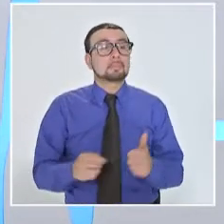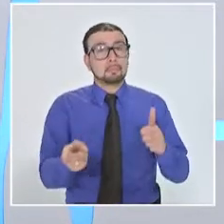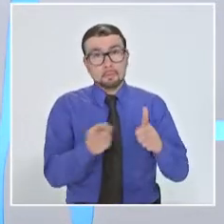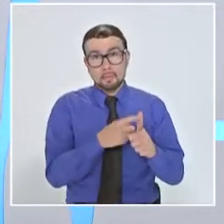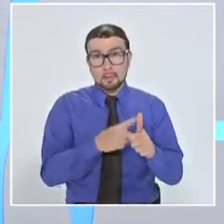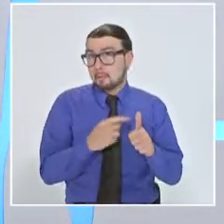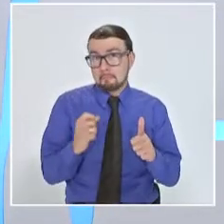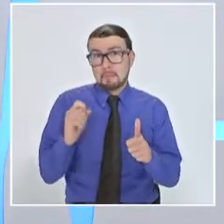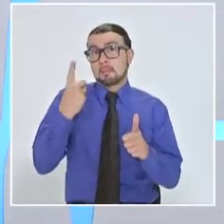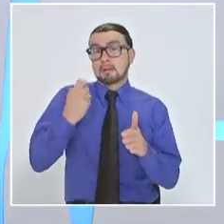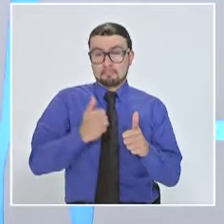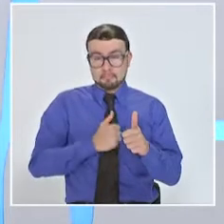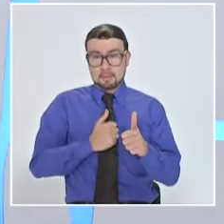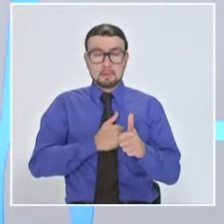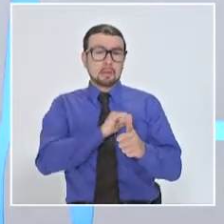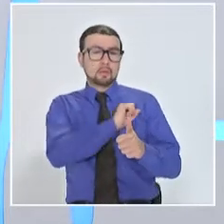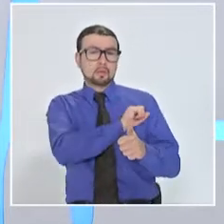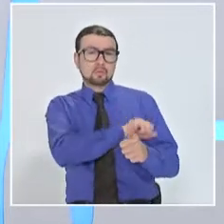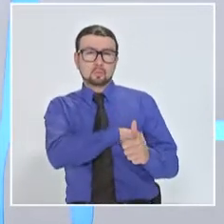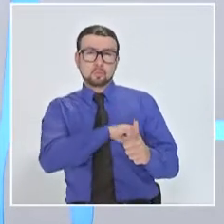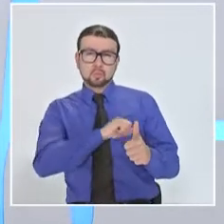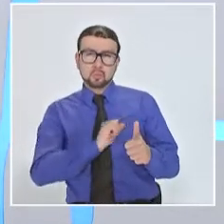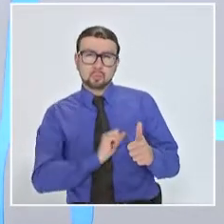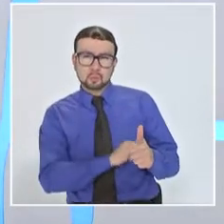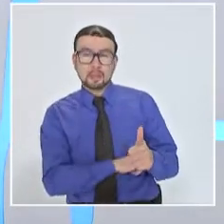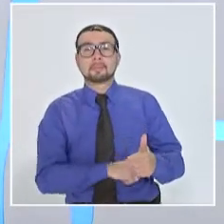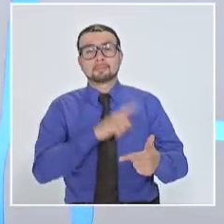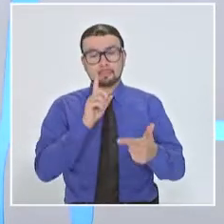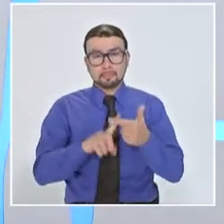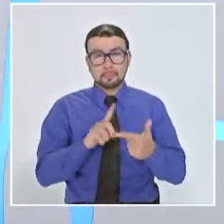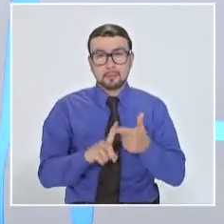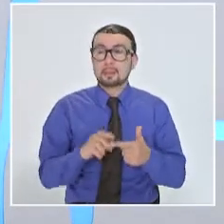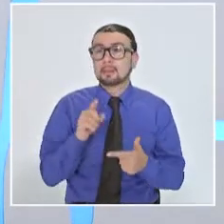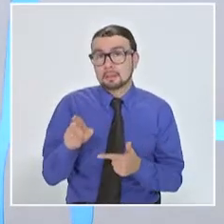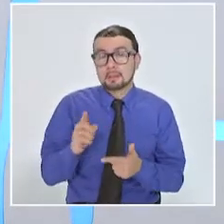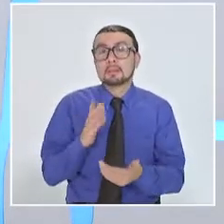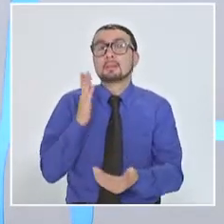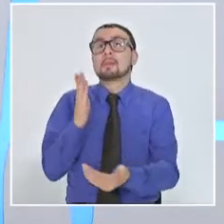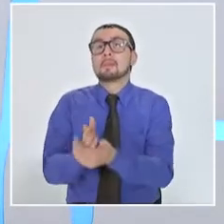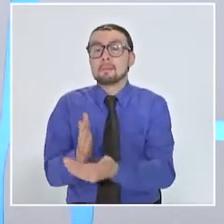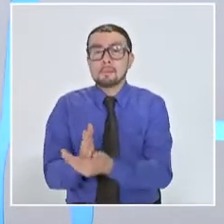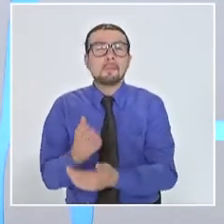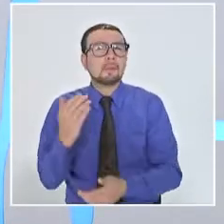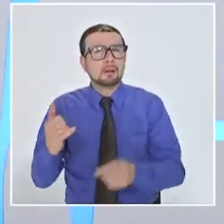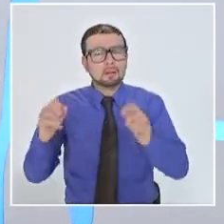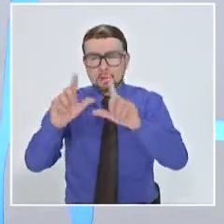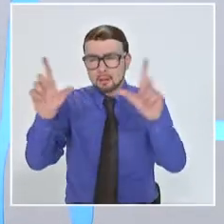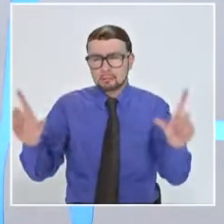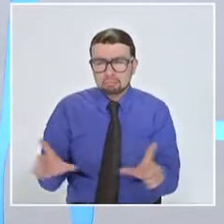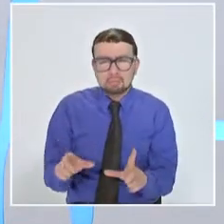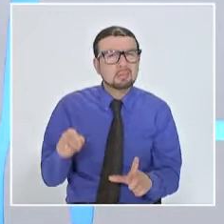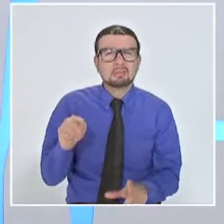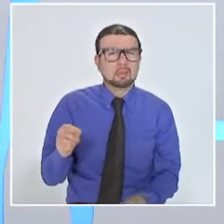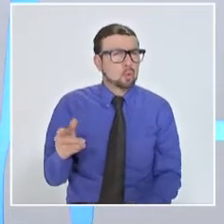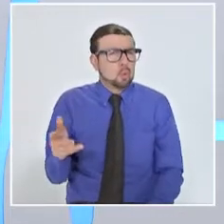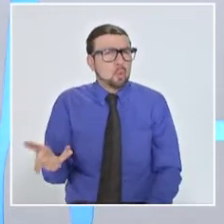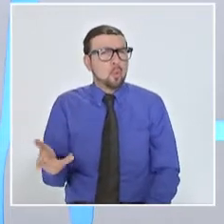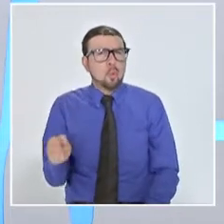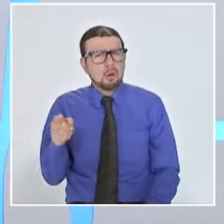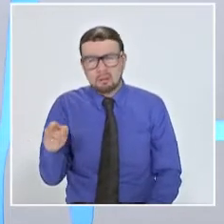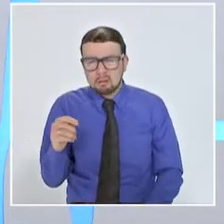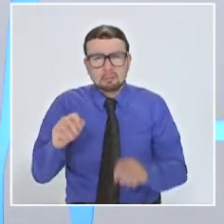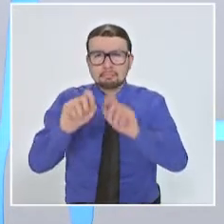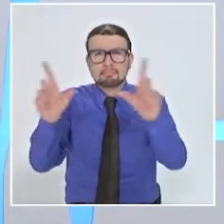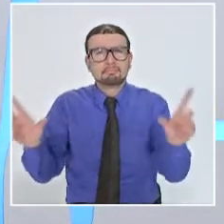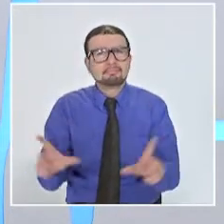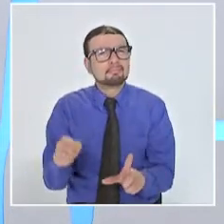componente importante, y es para complementar la respuesta, es el examen clínico de la mama. ¿Cuál es el examen clínico de la mama? Y esto es muy importante para las mujeres.